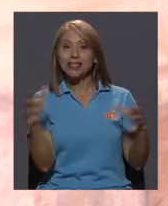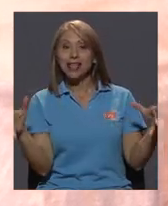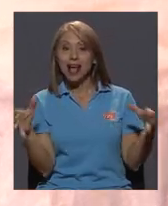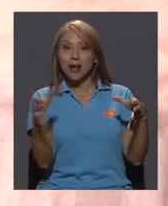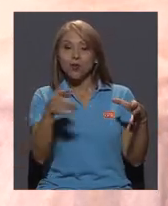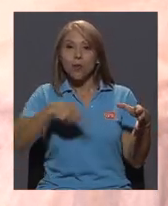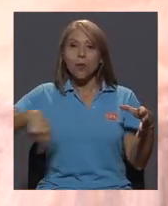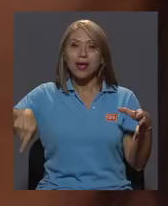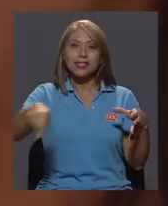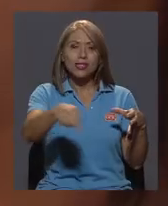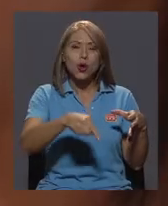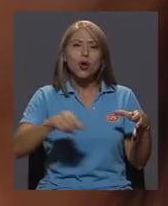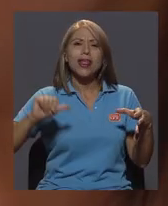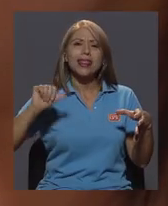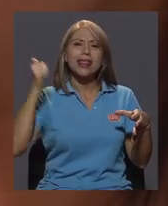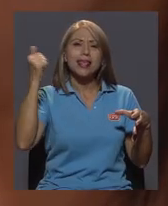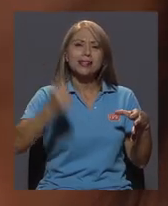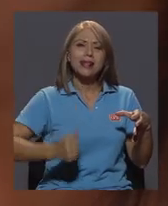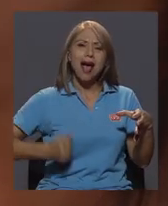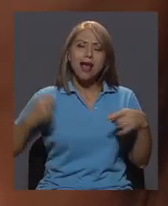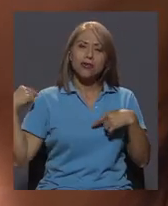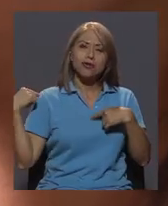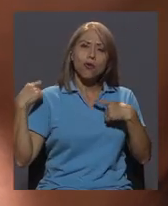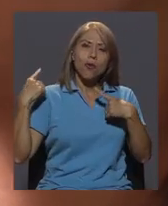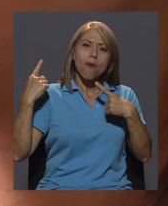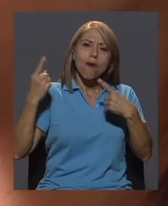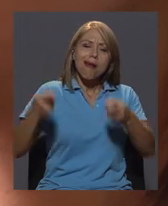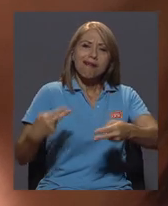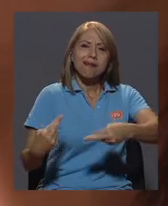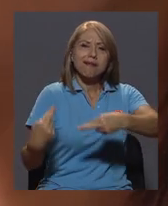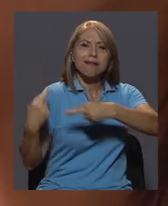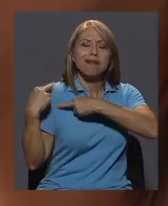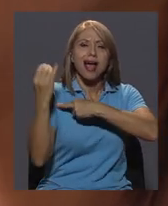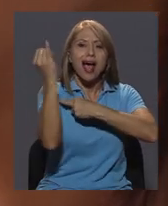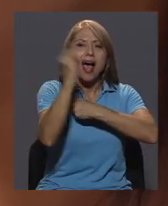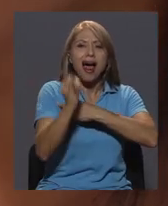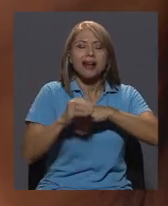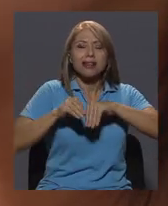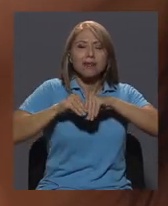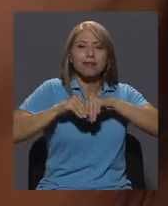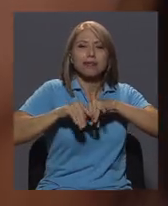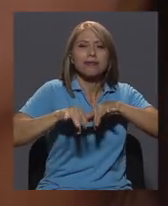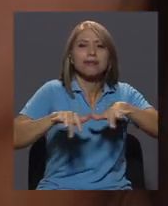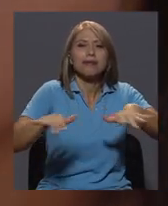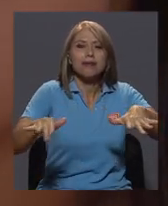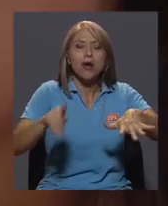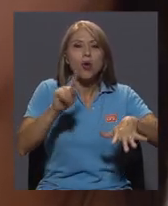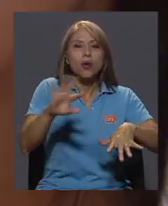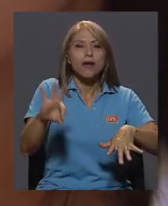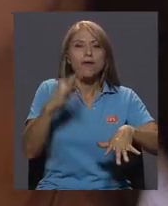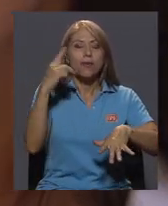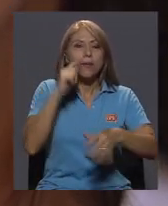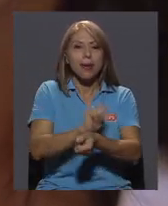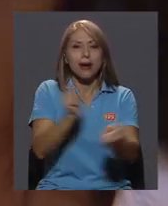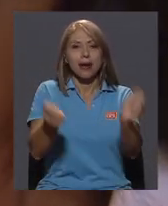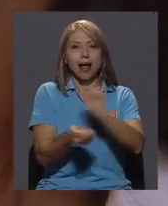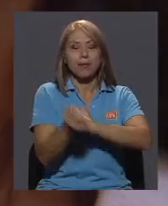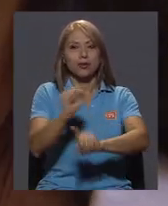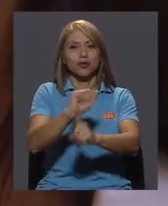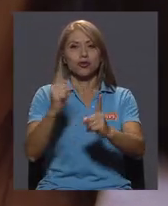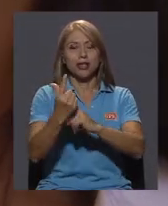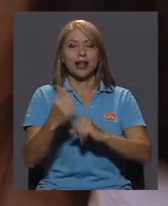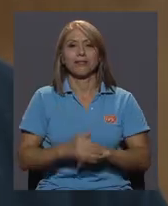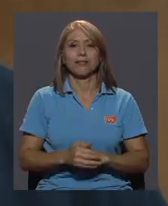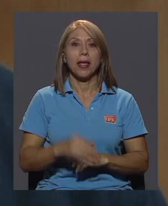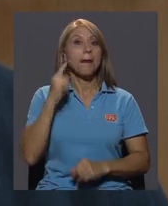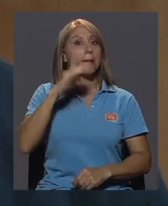agrupación se ha encargado por 10 años consecutivos de expandir el arte y convertirlo en herramienta para el cambio social.